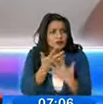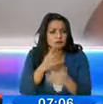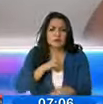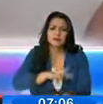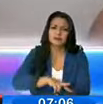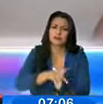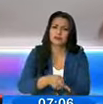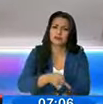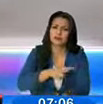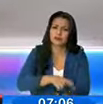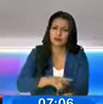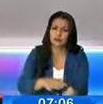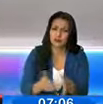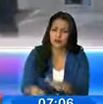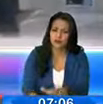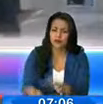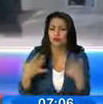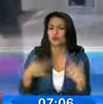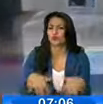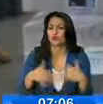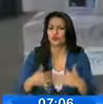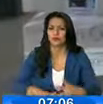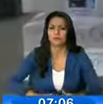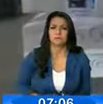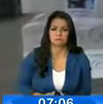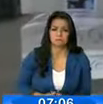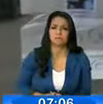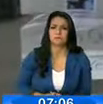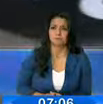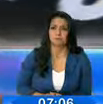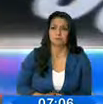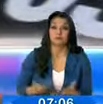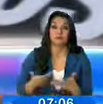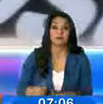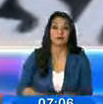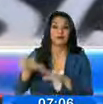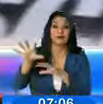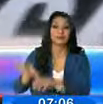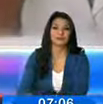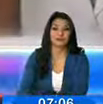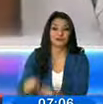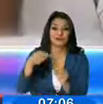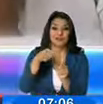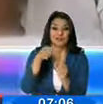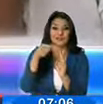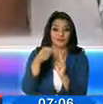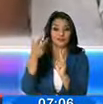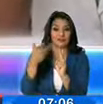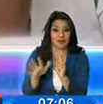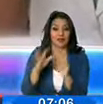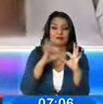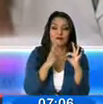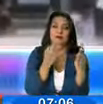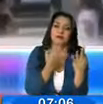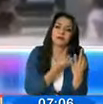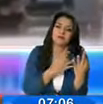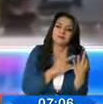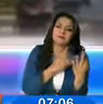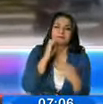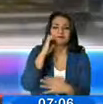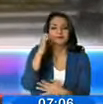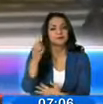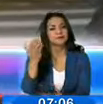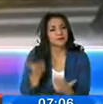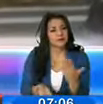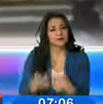sobrino está muerto y la chica. Desde el momento en que se hizo público el secuestro de la pareja, sus familiares han mantenido la esperanza de que ellos regresen